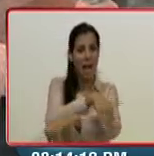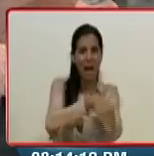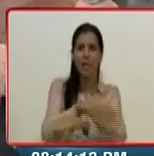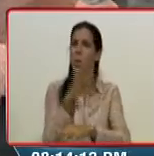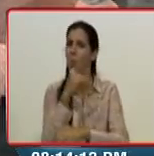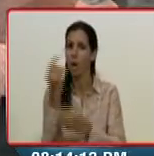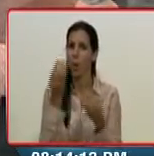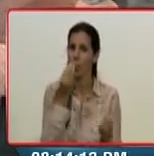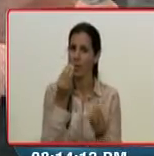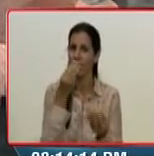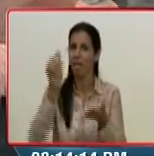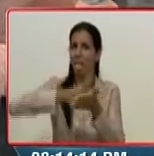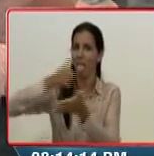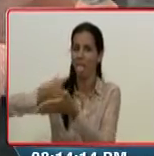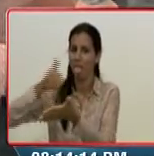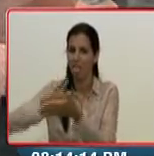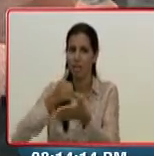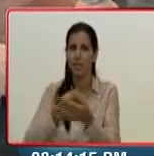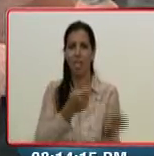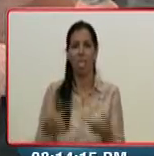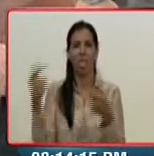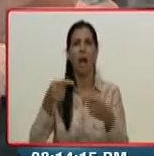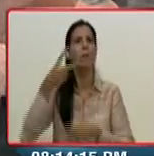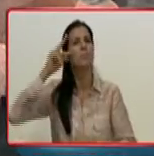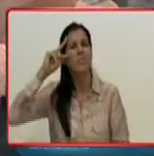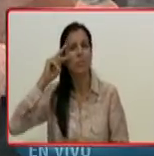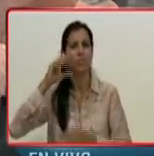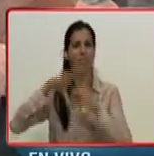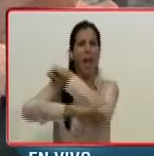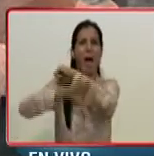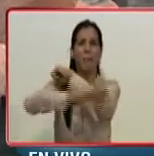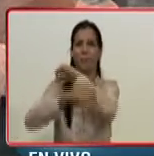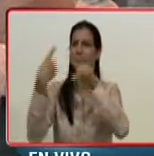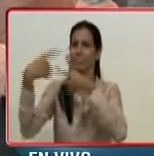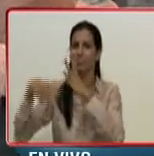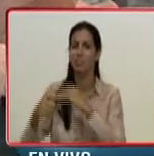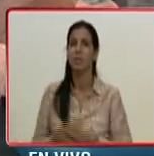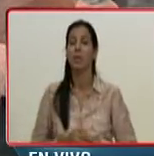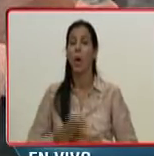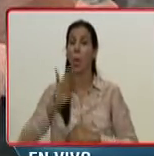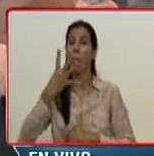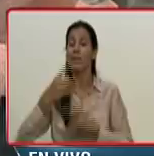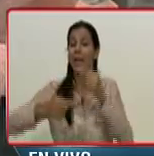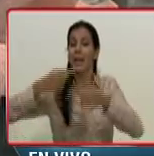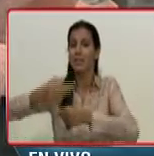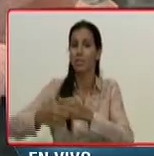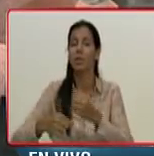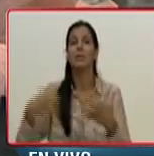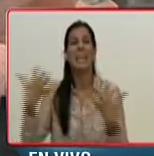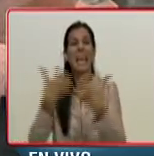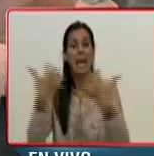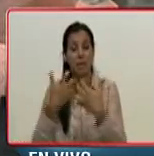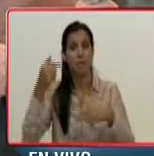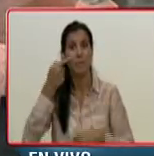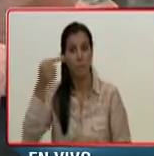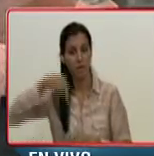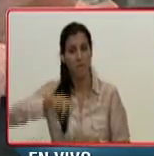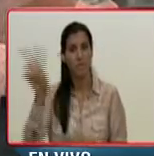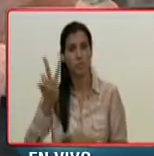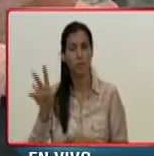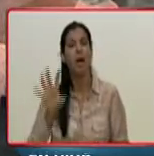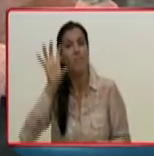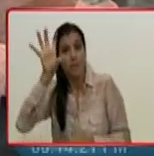especulación, el contrabando y el bachaqueo. Un esquema de guerra de cuarta generación que se ha puesto de manifiesto en Venezuela, que ha sido un país